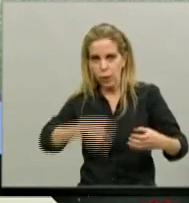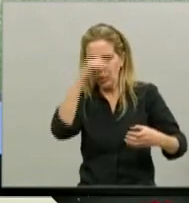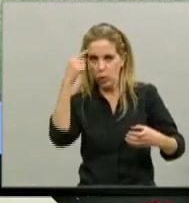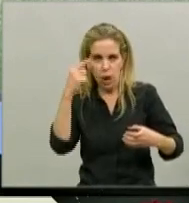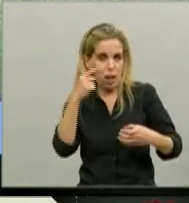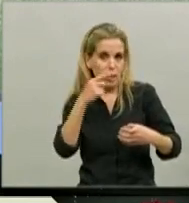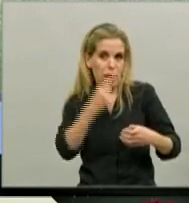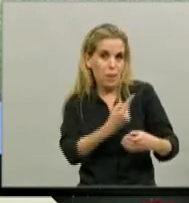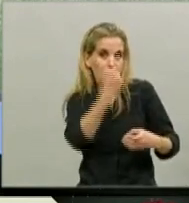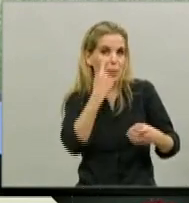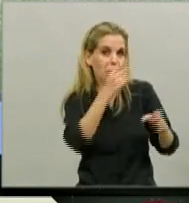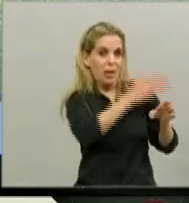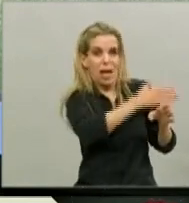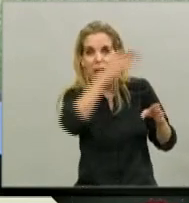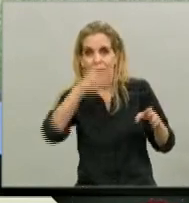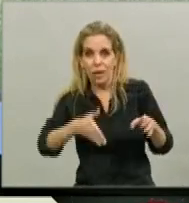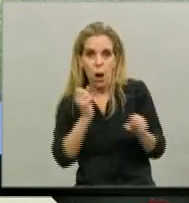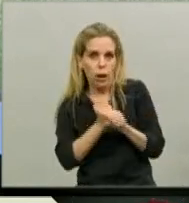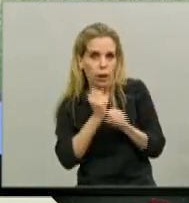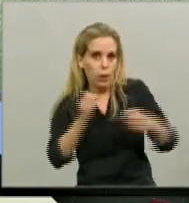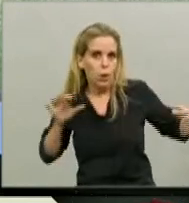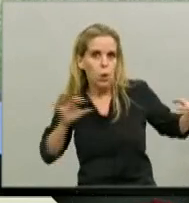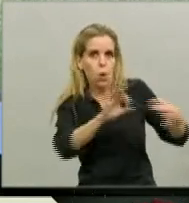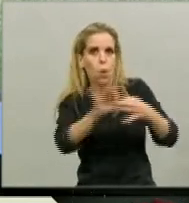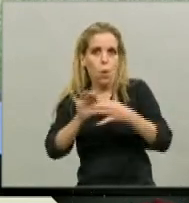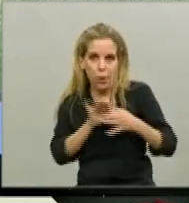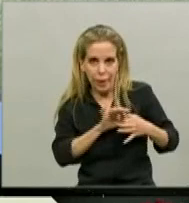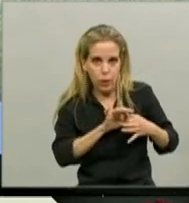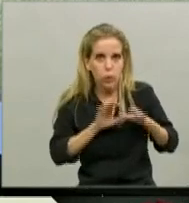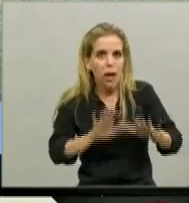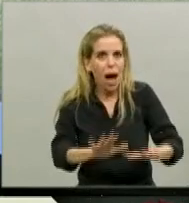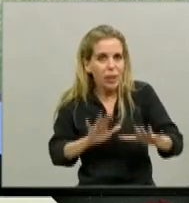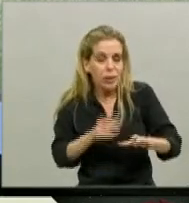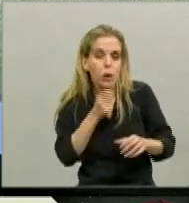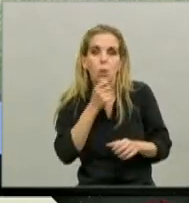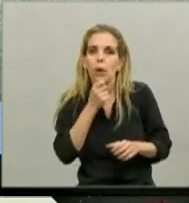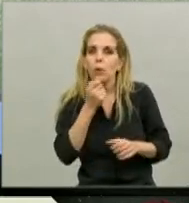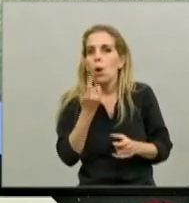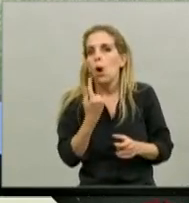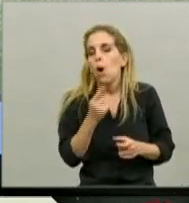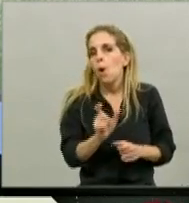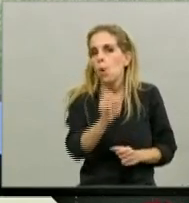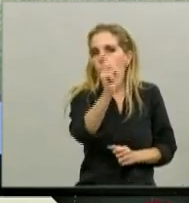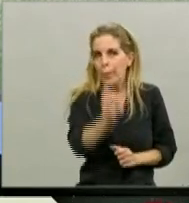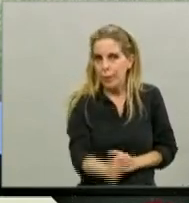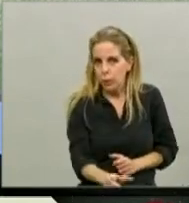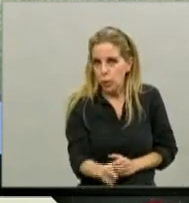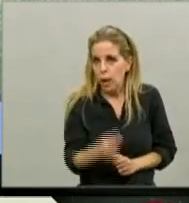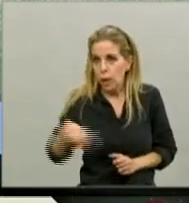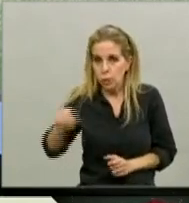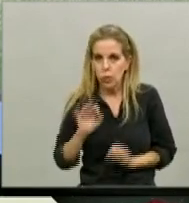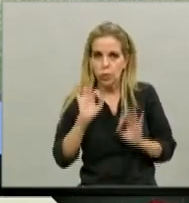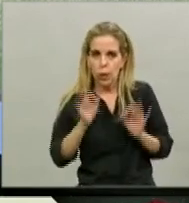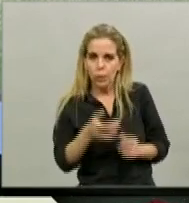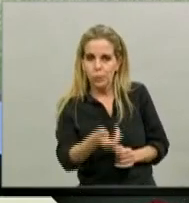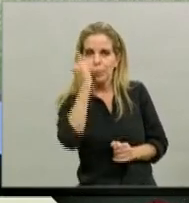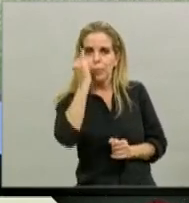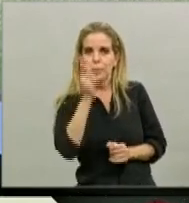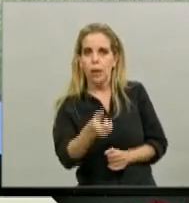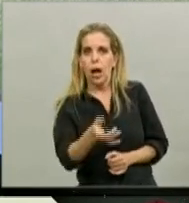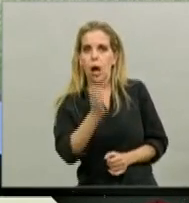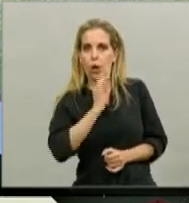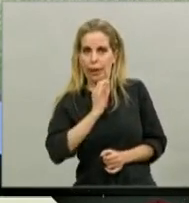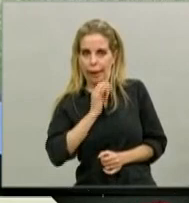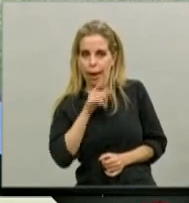día. Esto funciona así. Apenas se identifica a alguien contagiado con la enfermedad, se le hace una